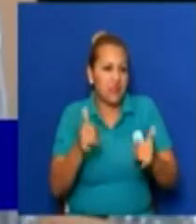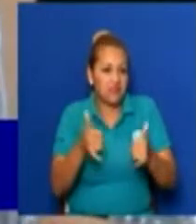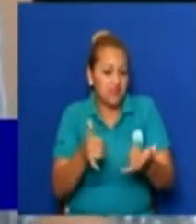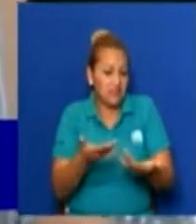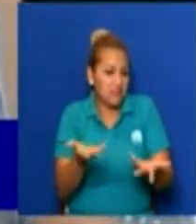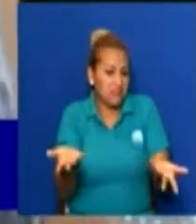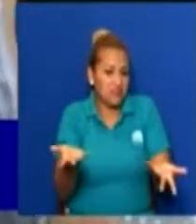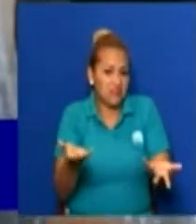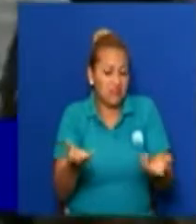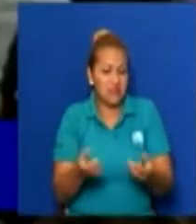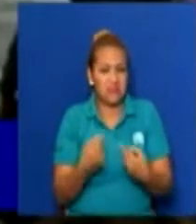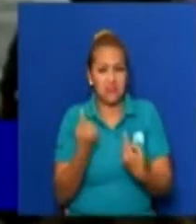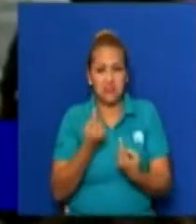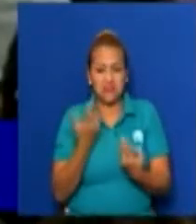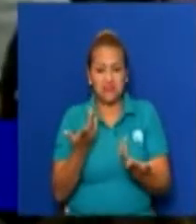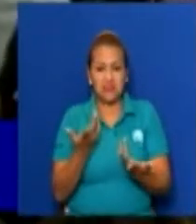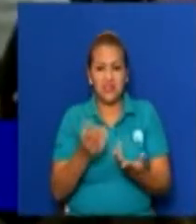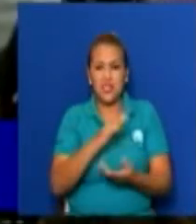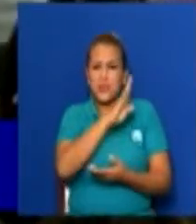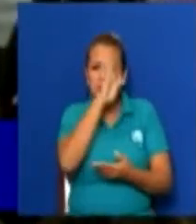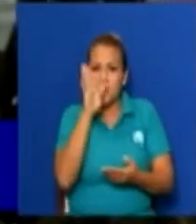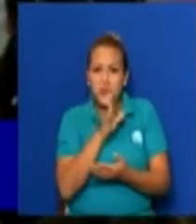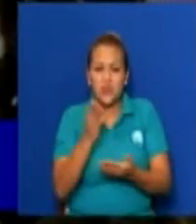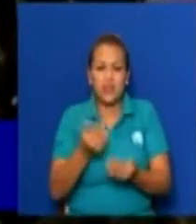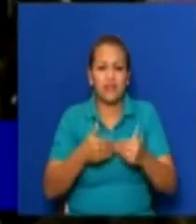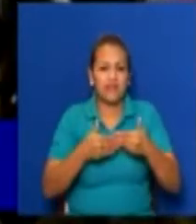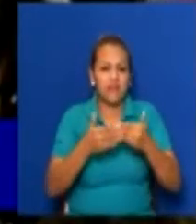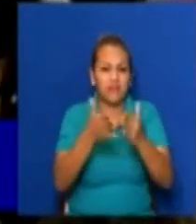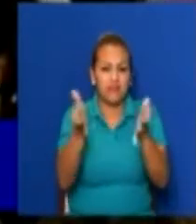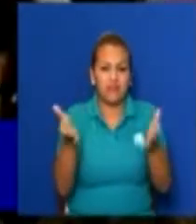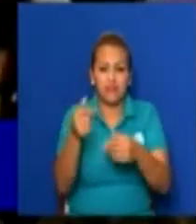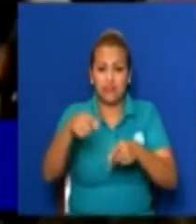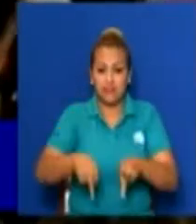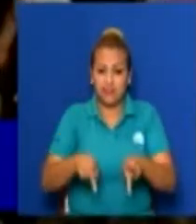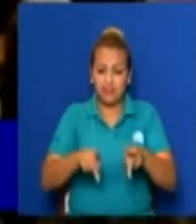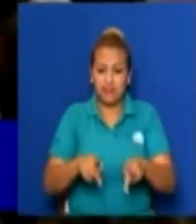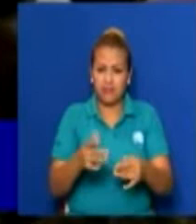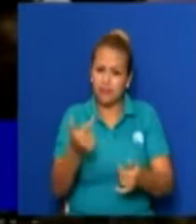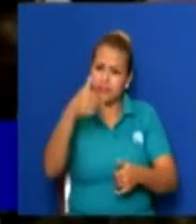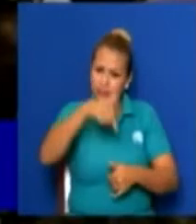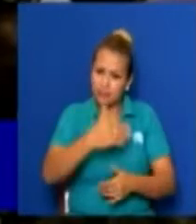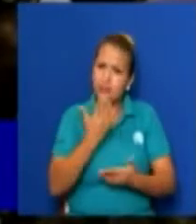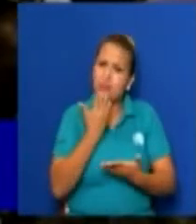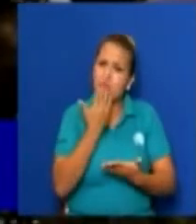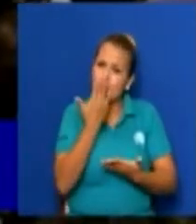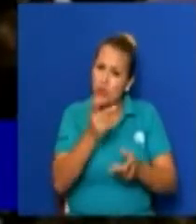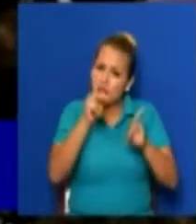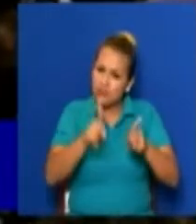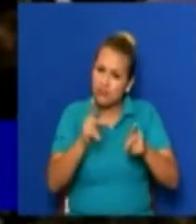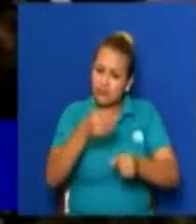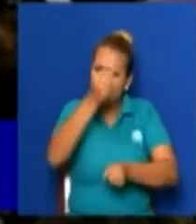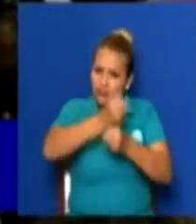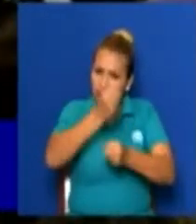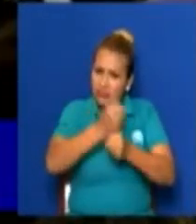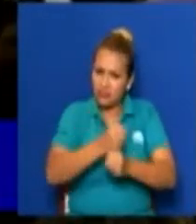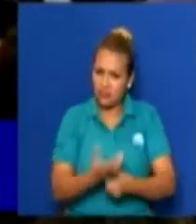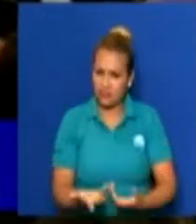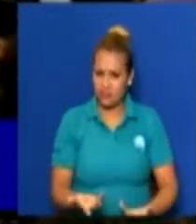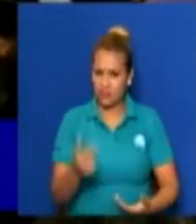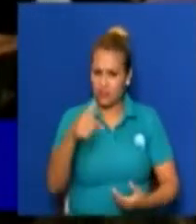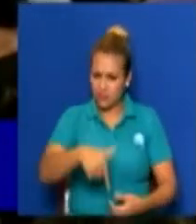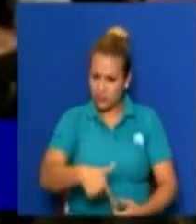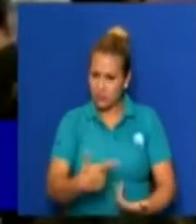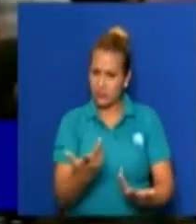para los padres. Nunca se les va a dar oportunidad a esta gente. Si aquí hay buenos profesionales, como que no confiamos en lo que el país